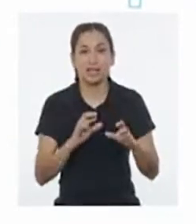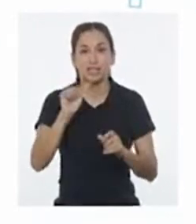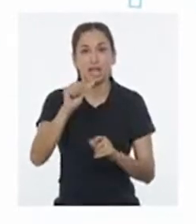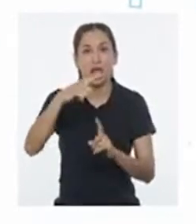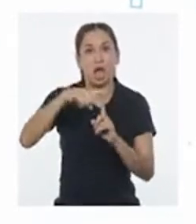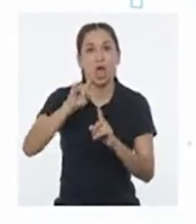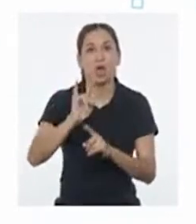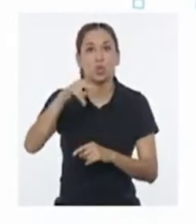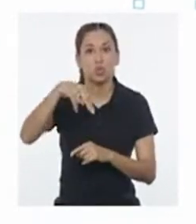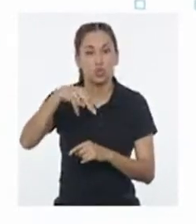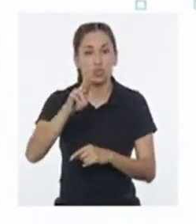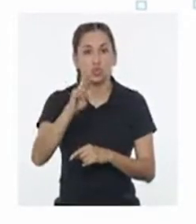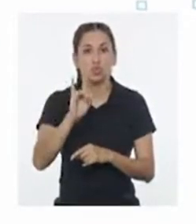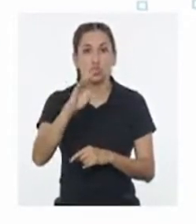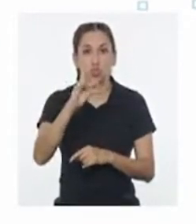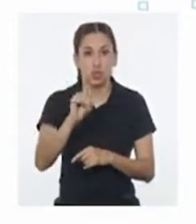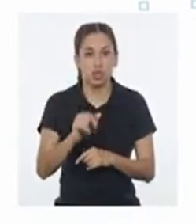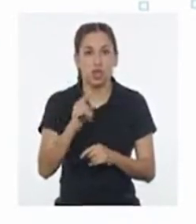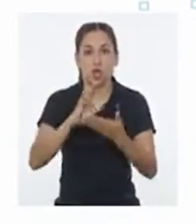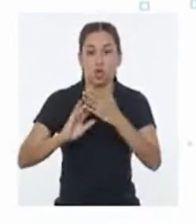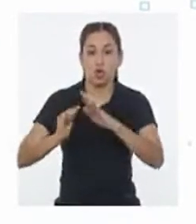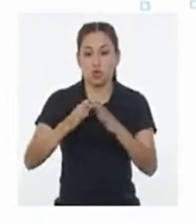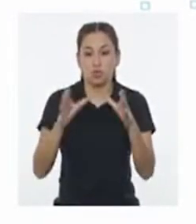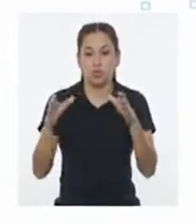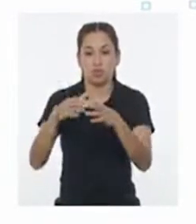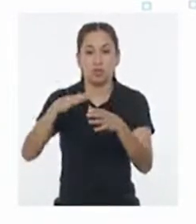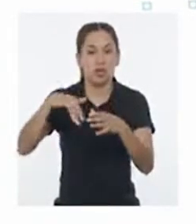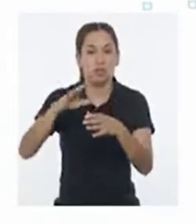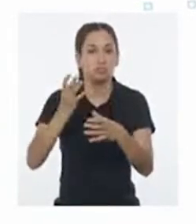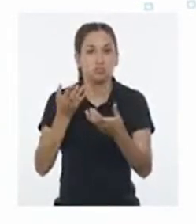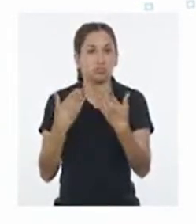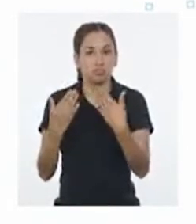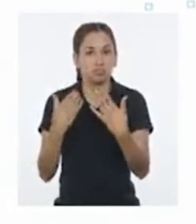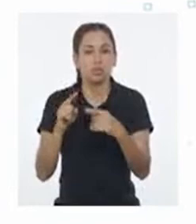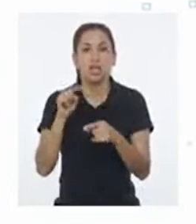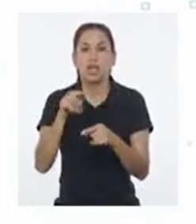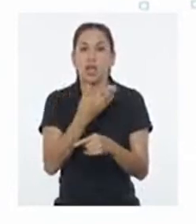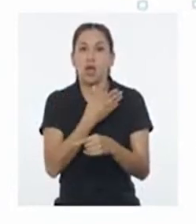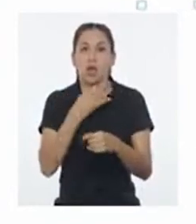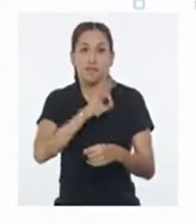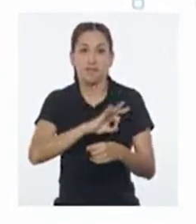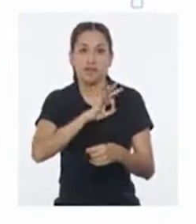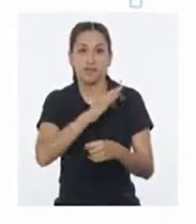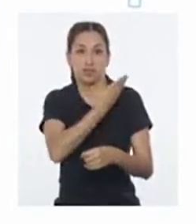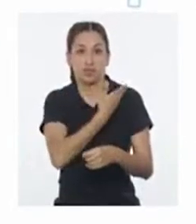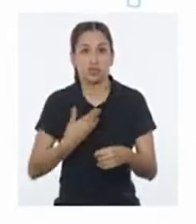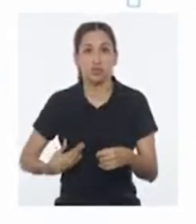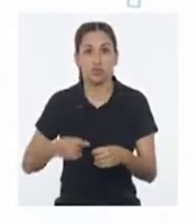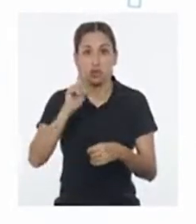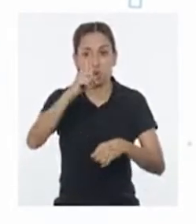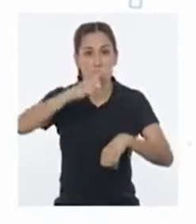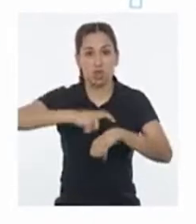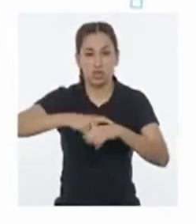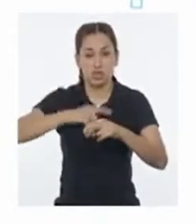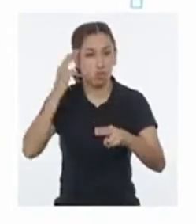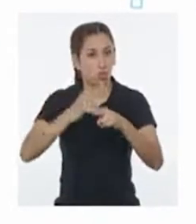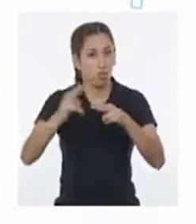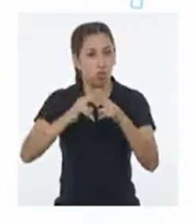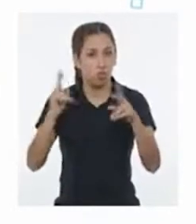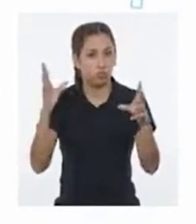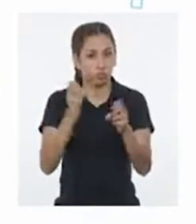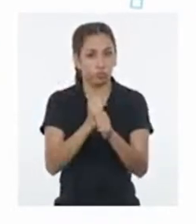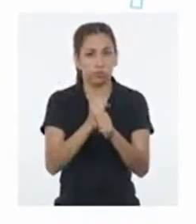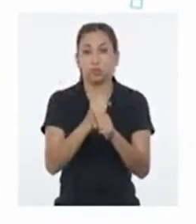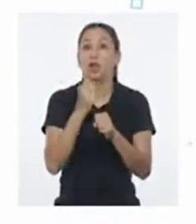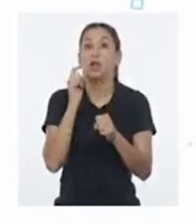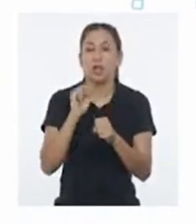por los atunrunas, población común, en beneficio del Estado durante un tiempo